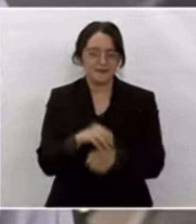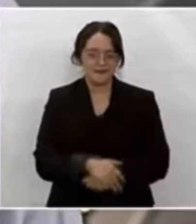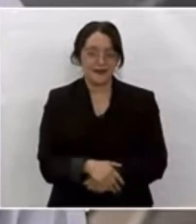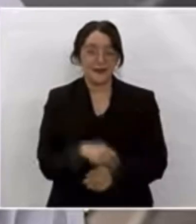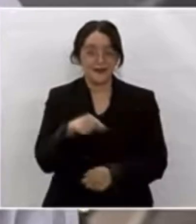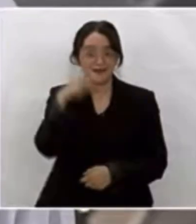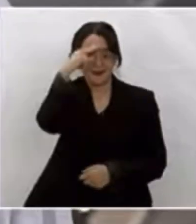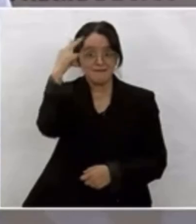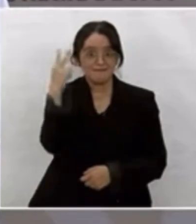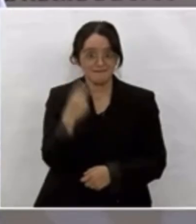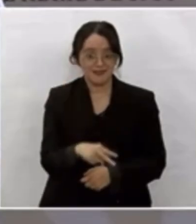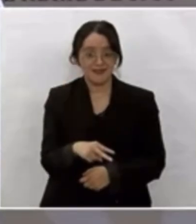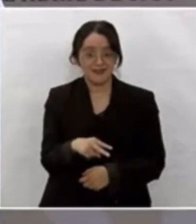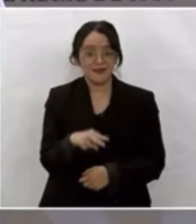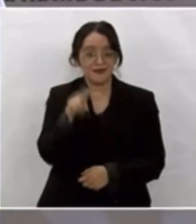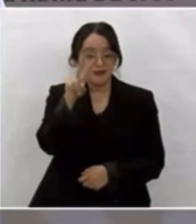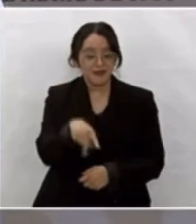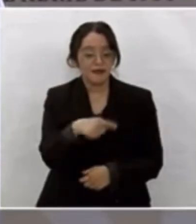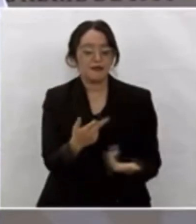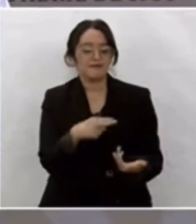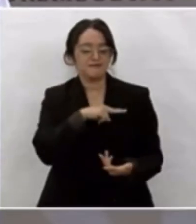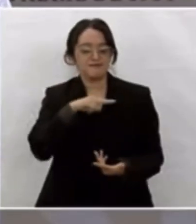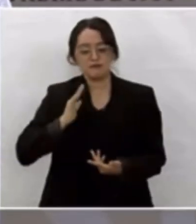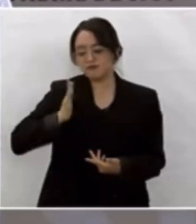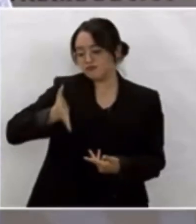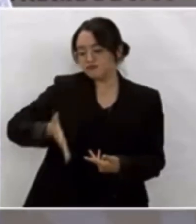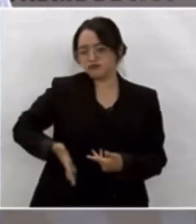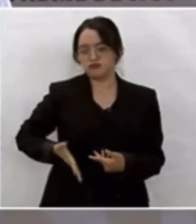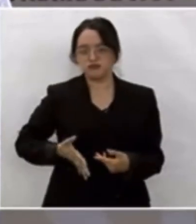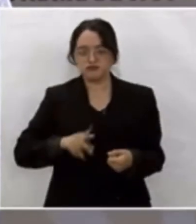México es nuestra patria